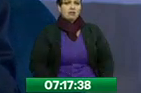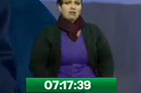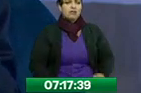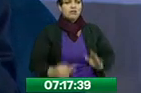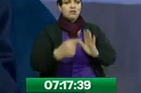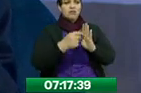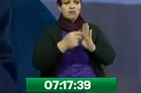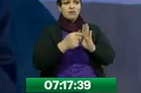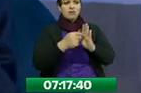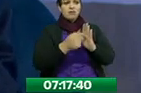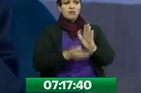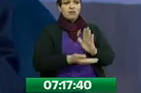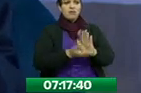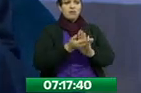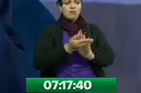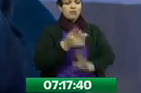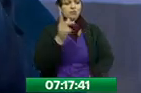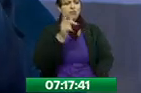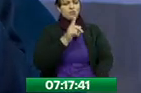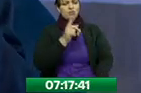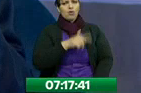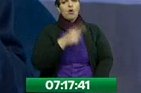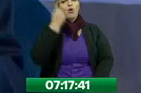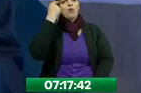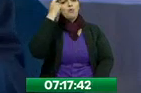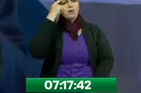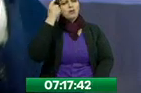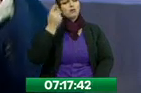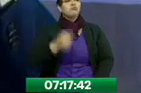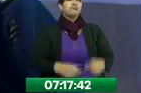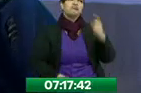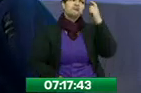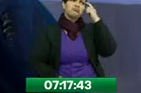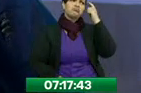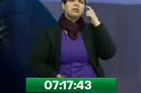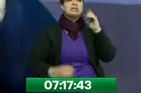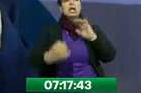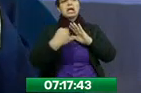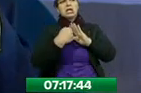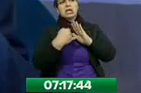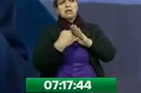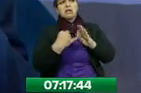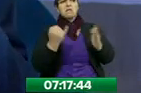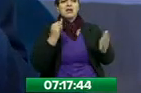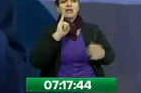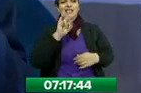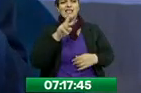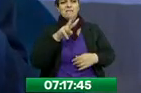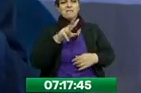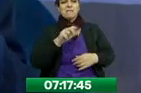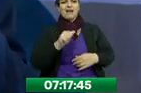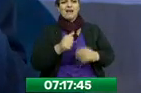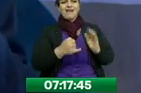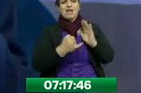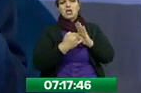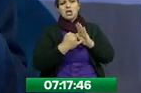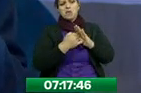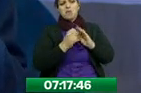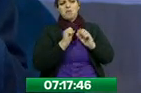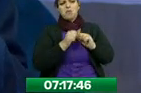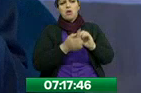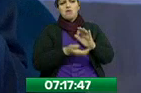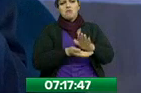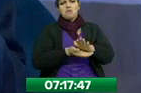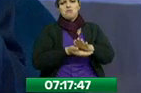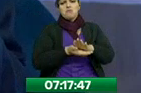con el incremento del IVA. Lo que nosotros creemos es que en la situación actual, incrementar el IVA es golpear el